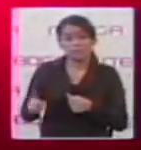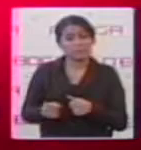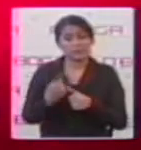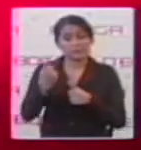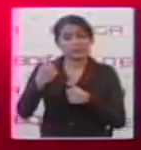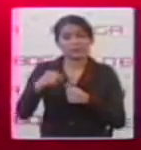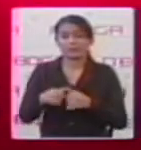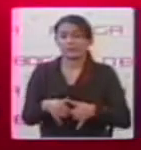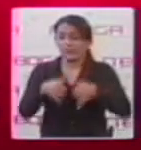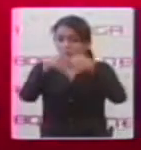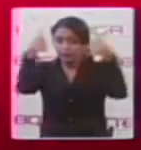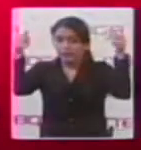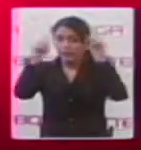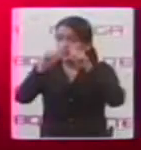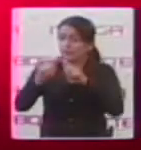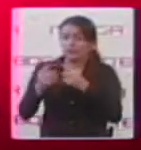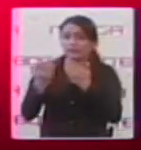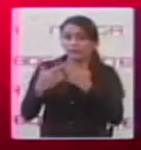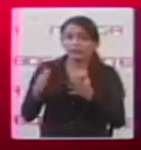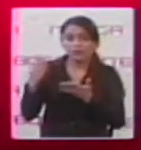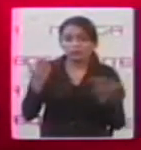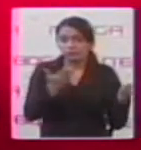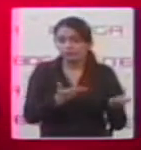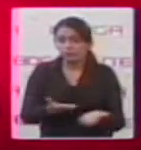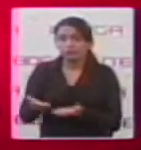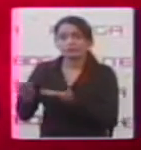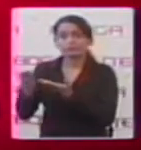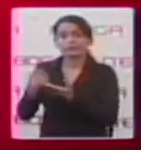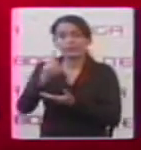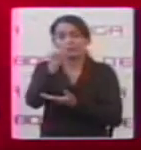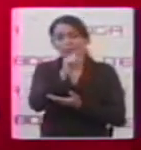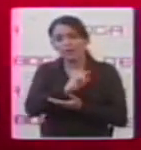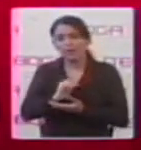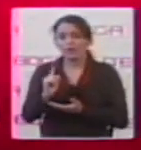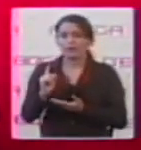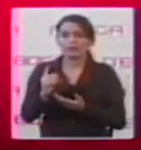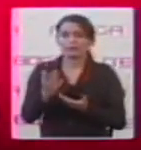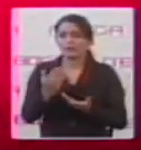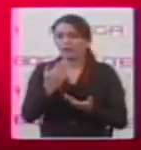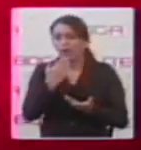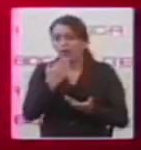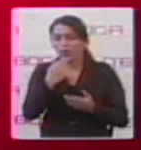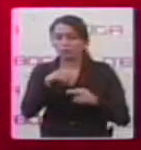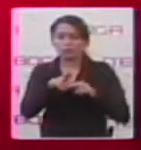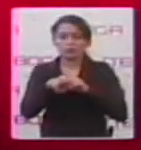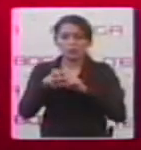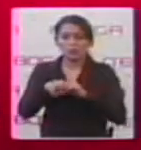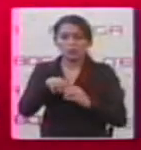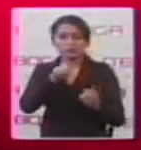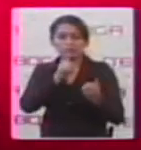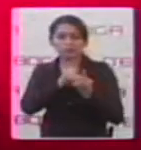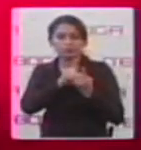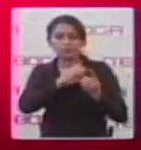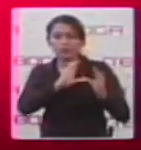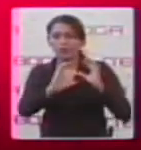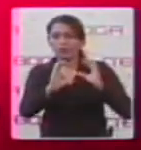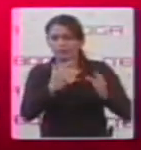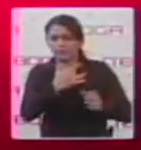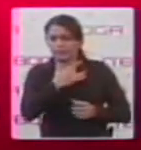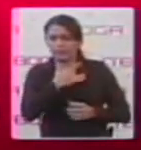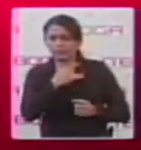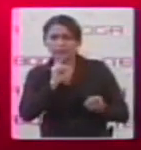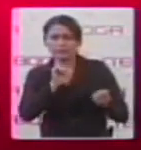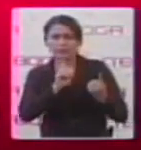tipo, donde el cliente va a ser atendido face to face, es decir, en un módulo aparte con el vendedor, para que sienta